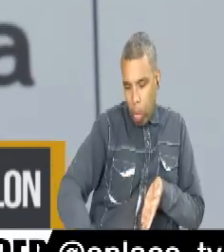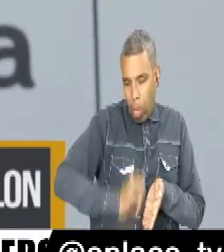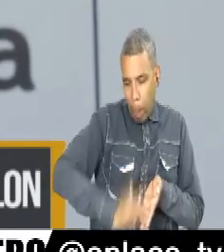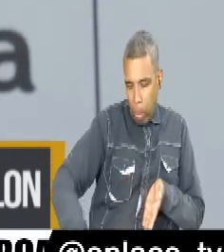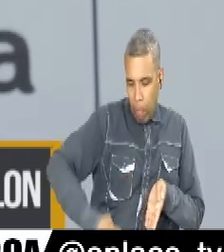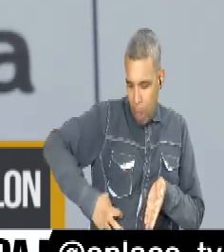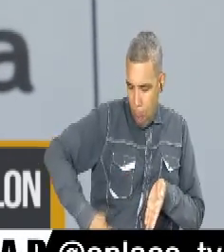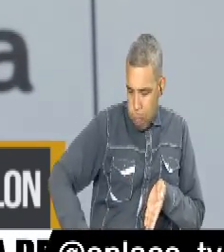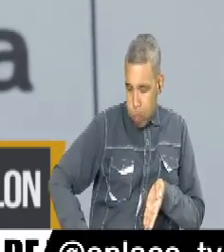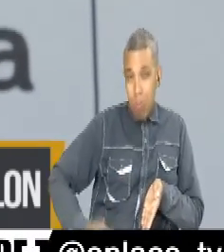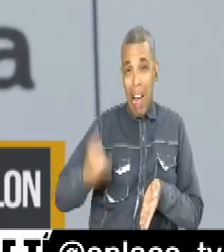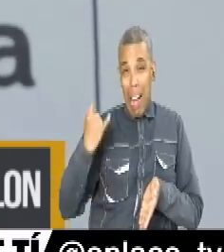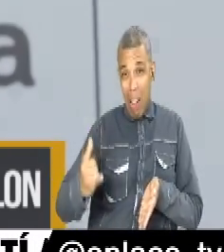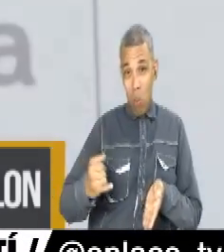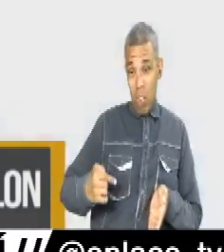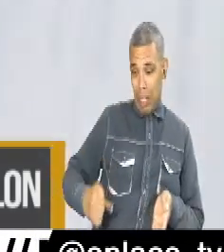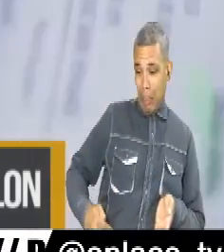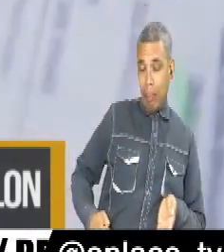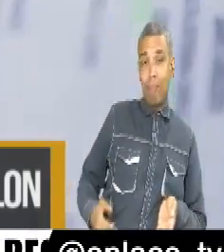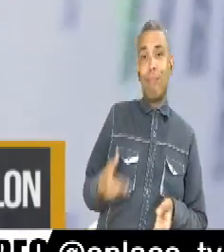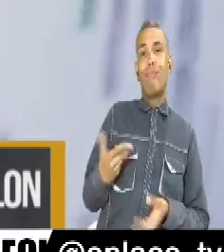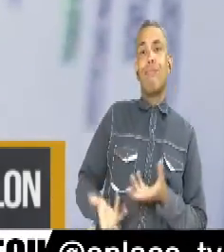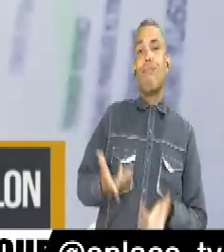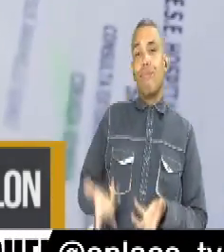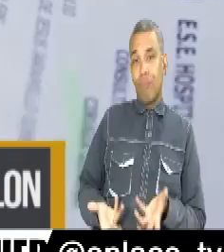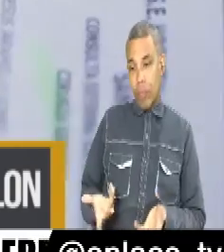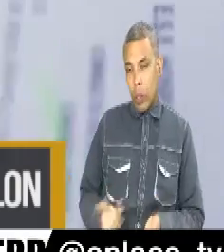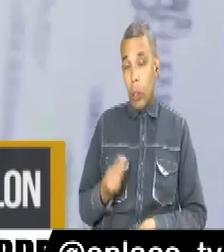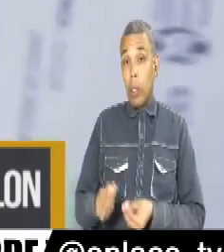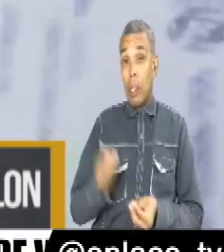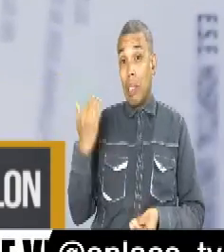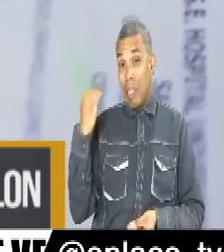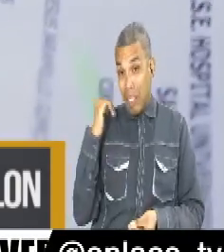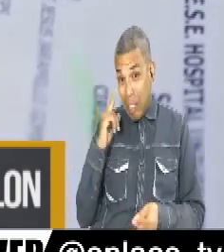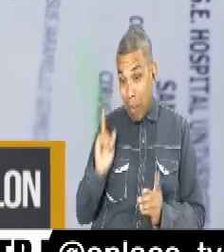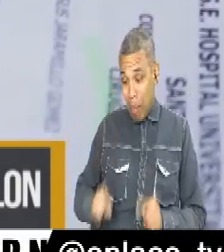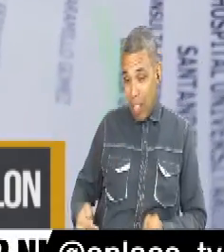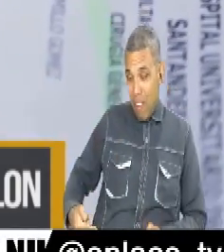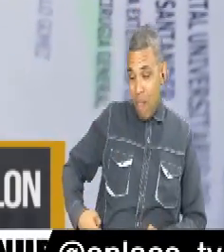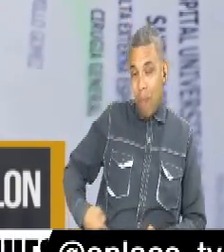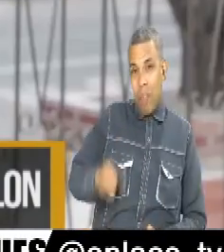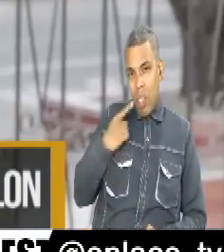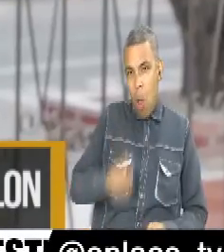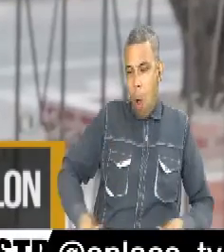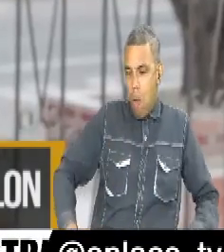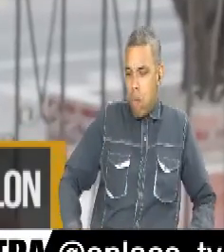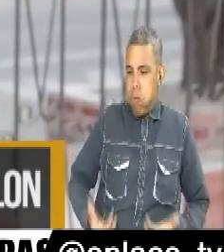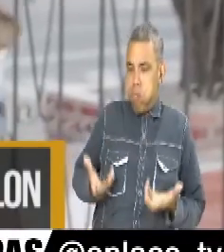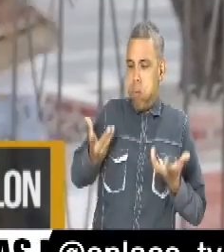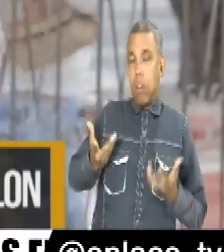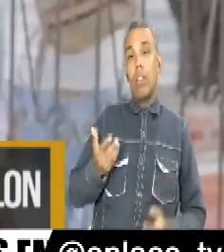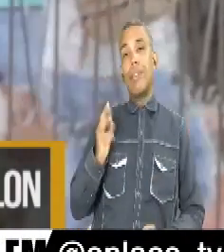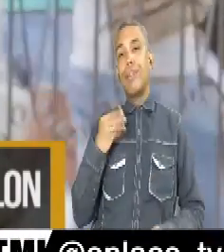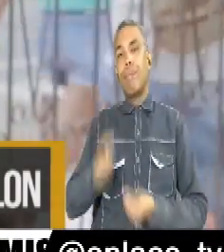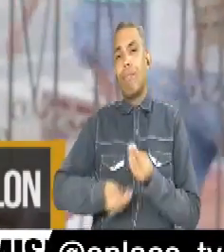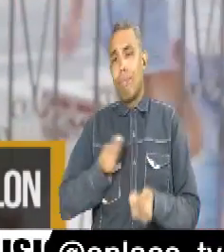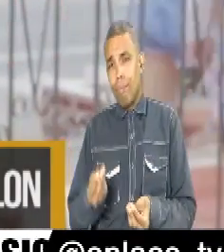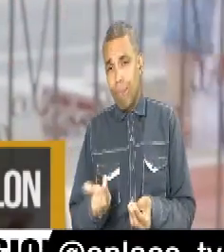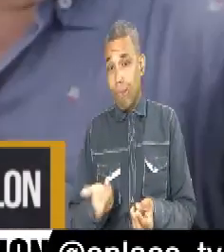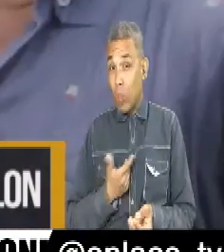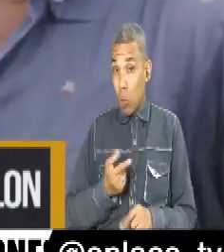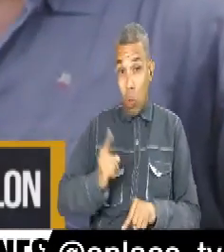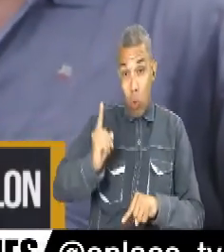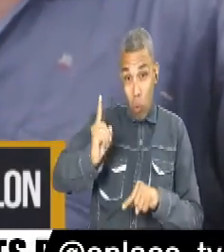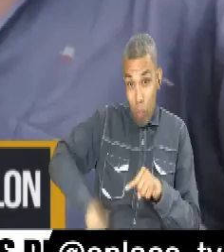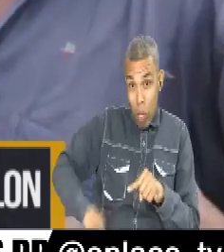tiraron el colo acá a un lado del estómago. También manifiesta que una de las consecuencias de esta negligencia es que no ha podido volver a las calles a vender